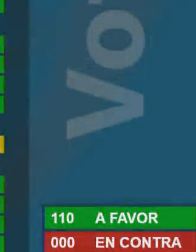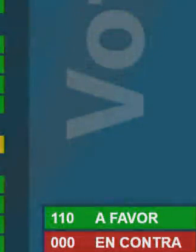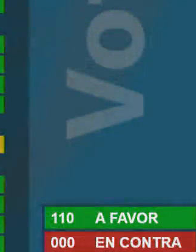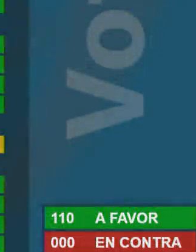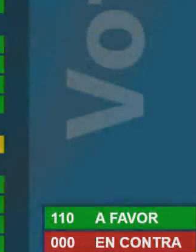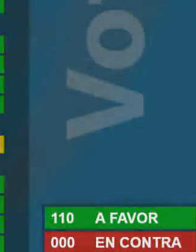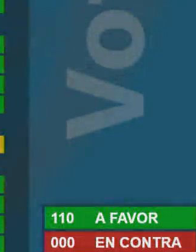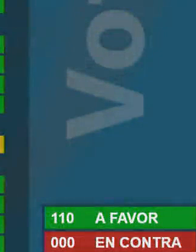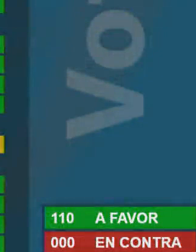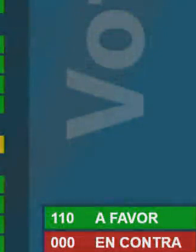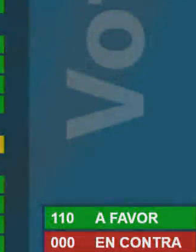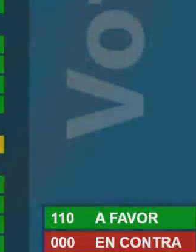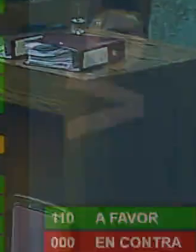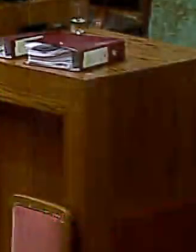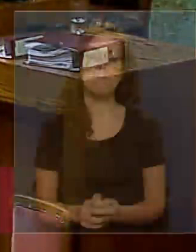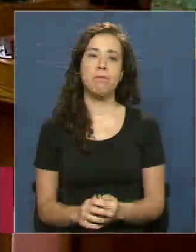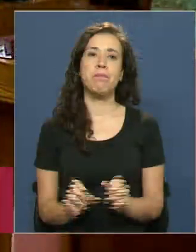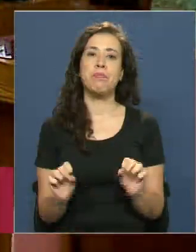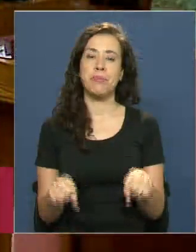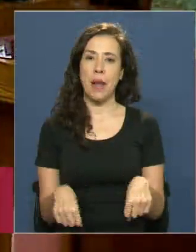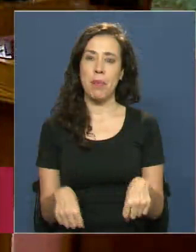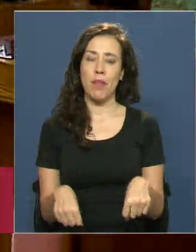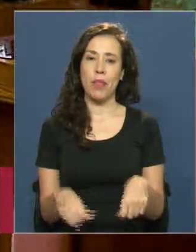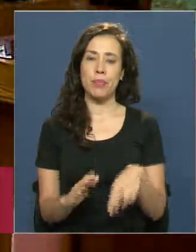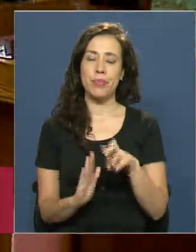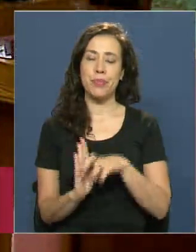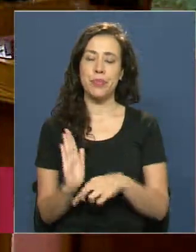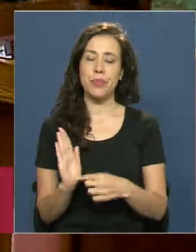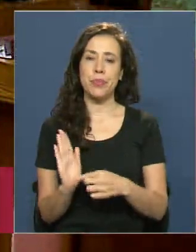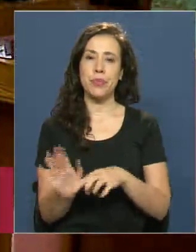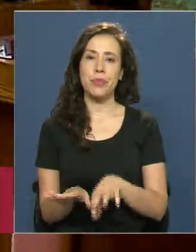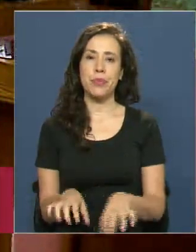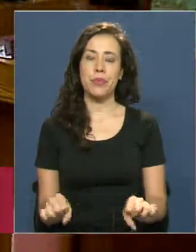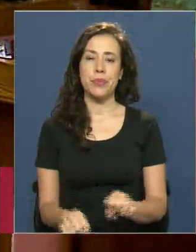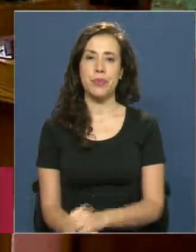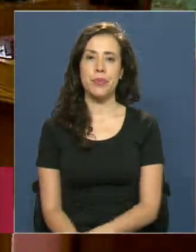bien. Aprobado el proyecto de resolución.